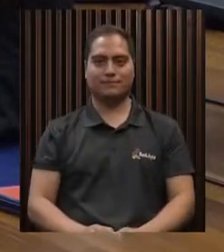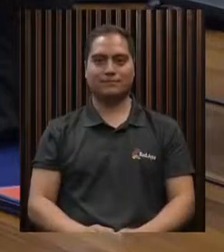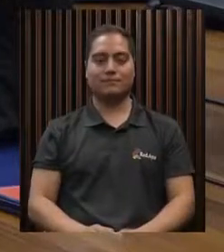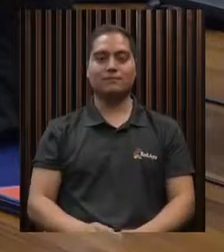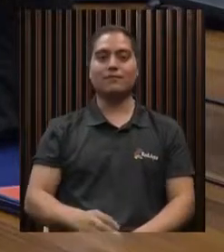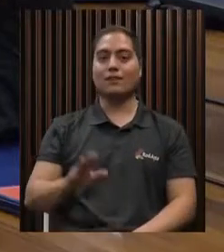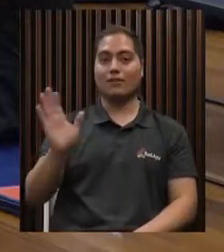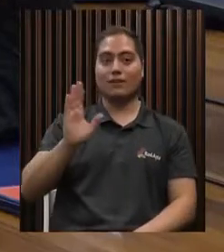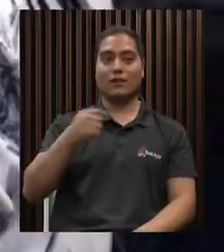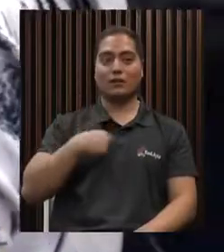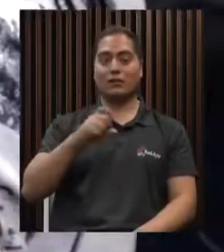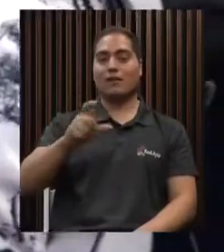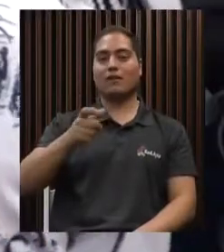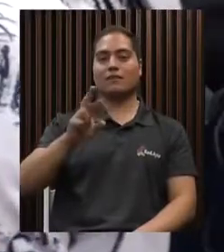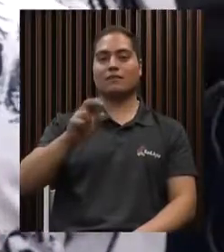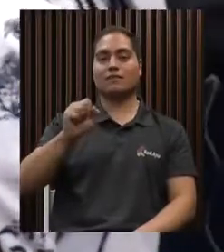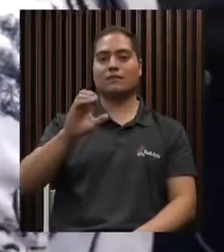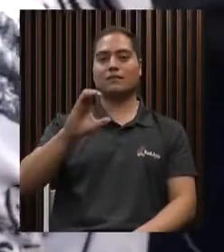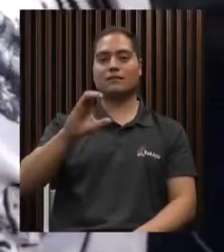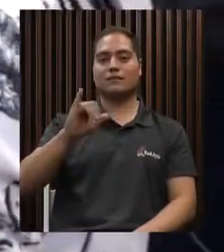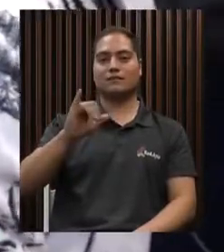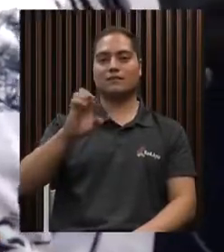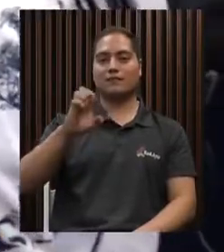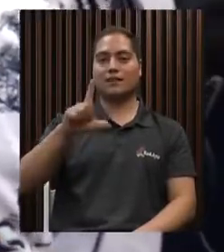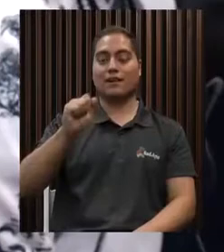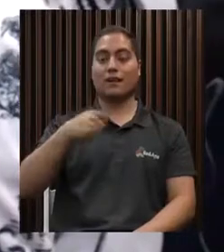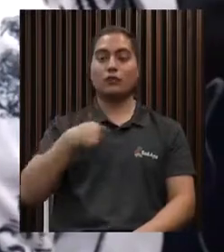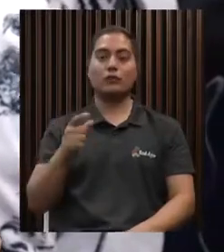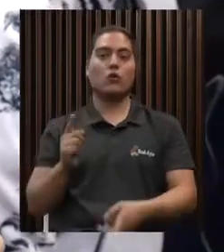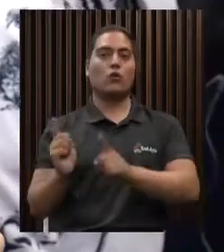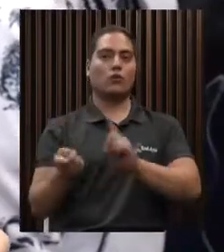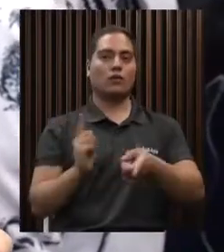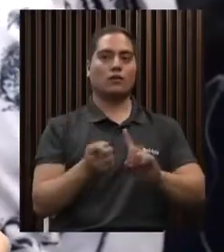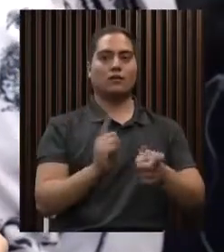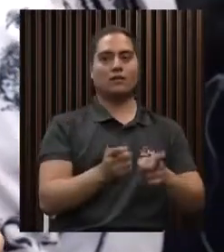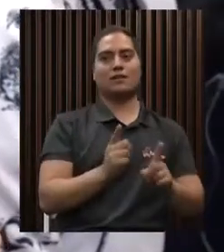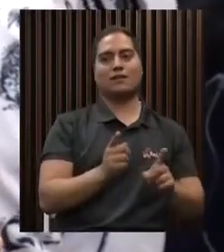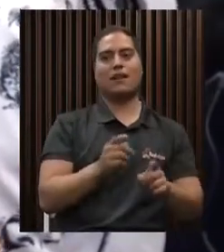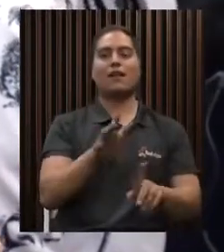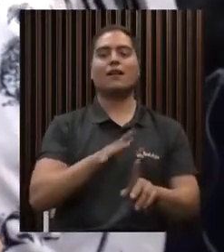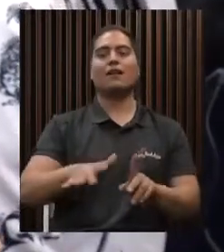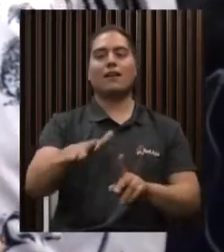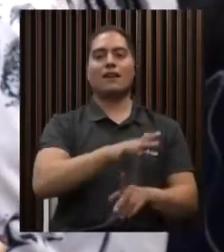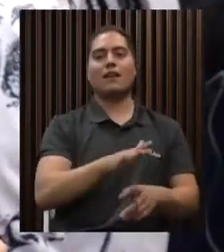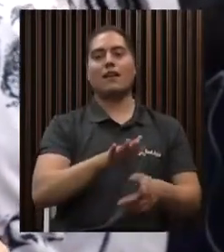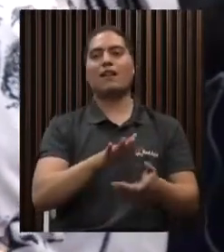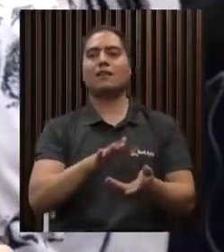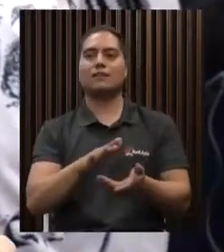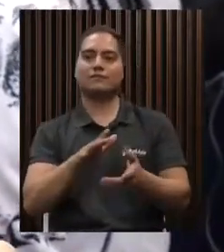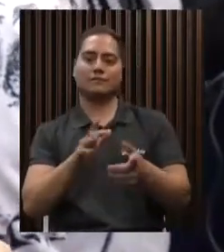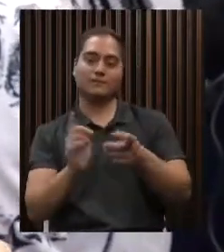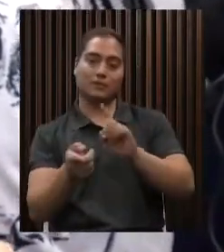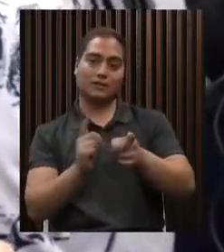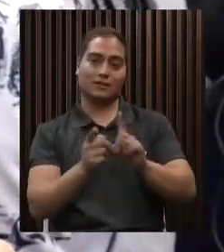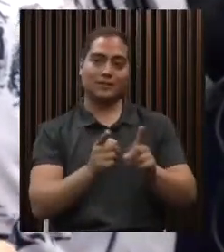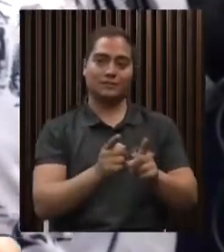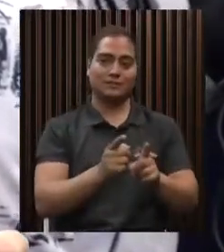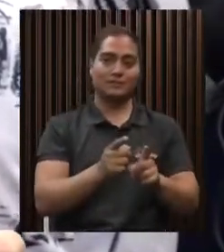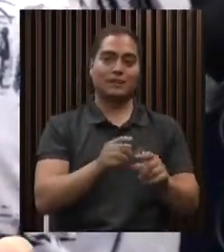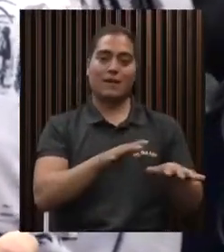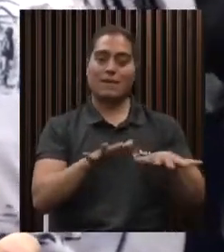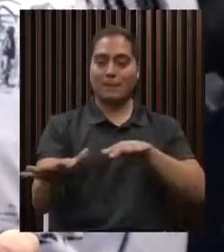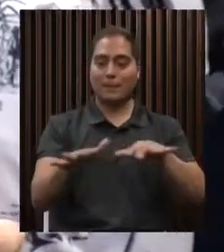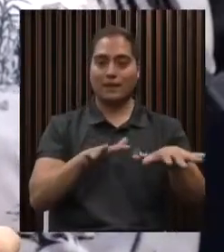Hola, soy Graciela. Soy coordinadora del área de mediación y educación del Museo Nacional de Bellas Artes.